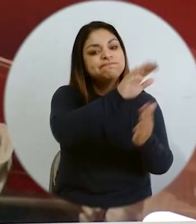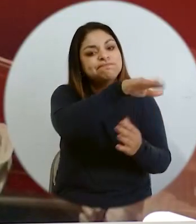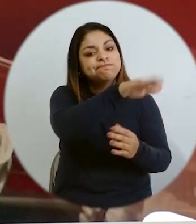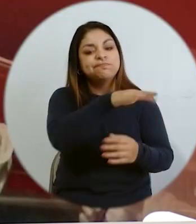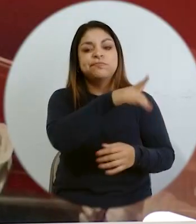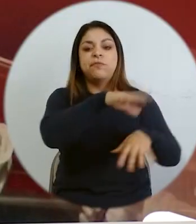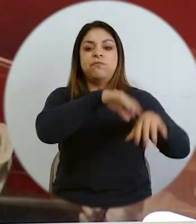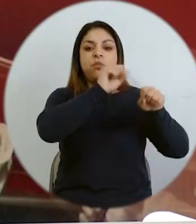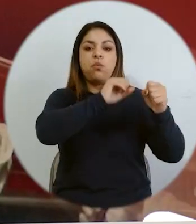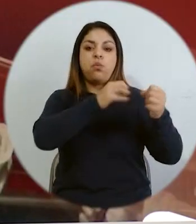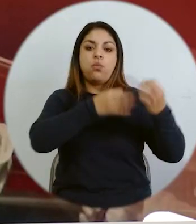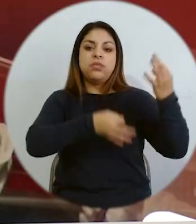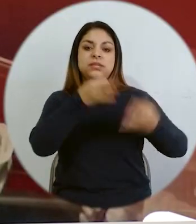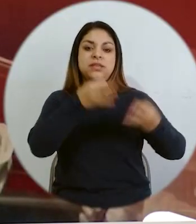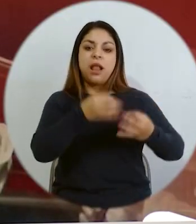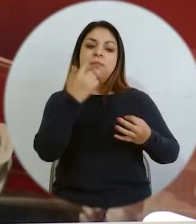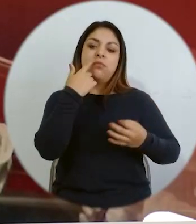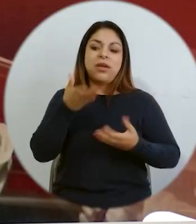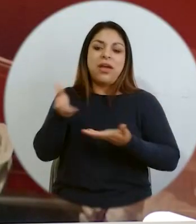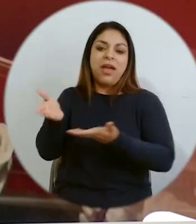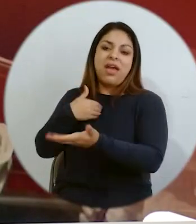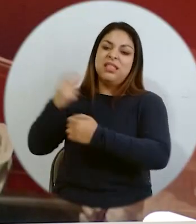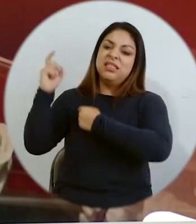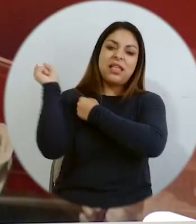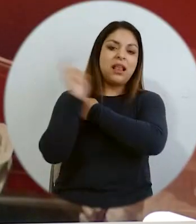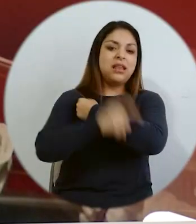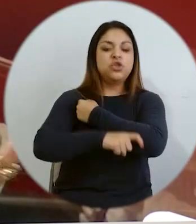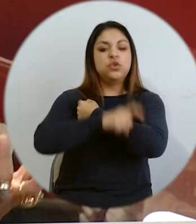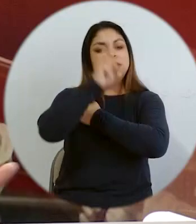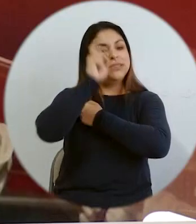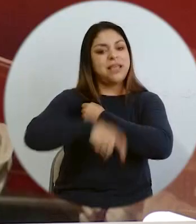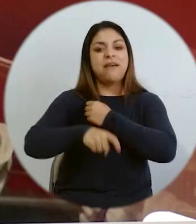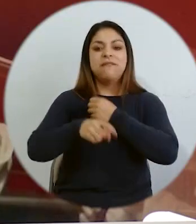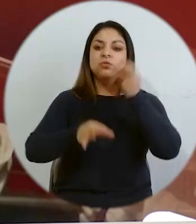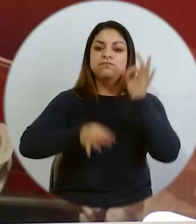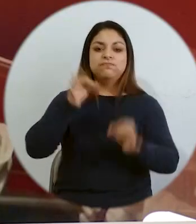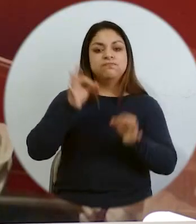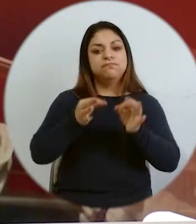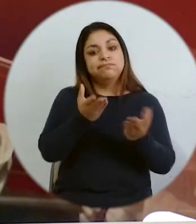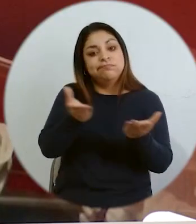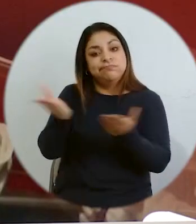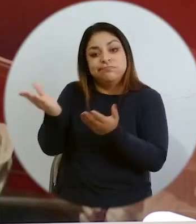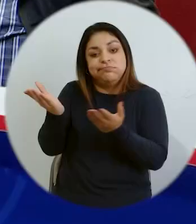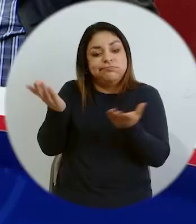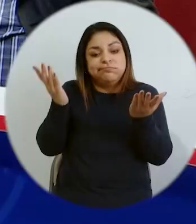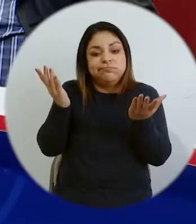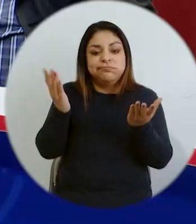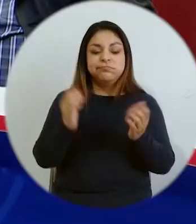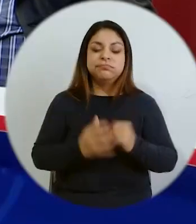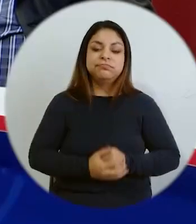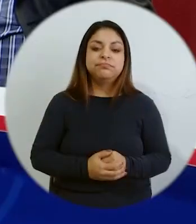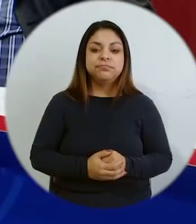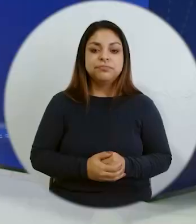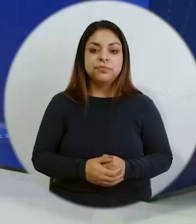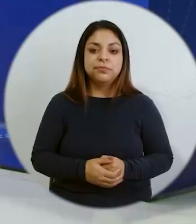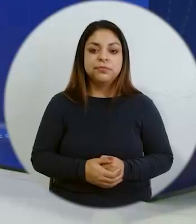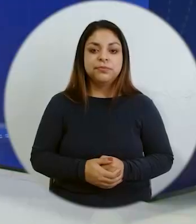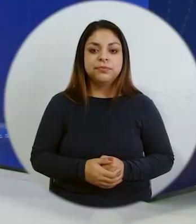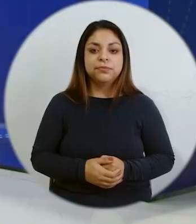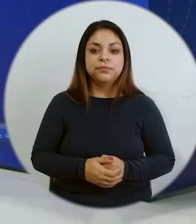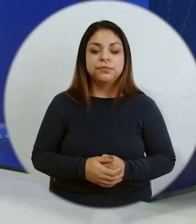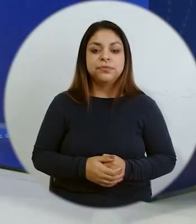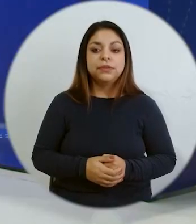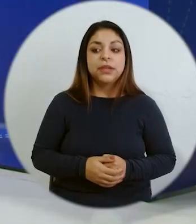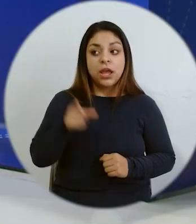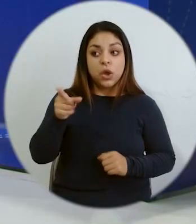cuando ya estamos de frente a un delito que implica un procesamiento y una sanción judicial. Y es que eso que